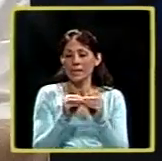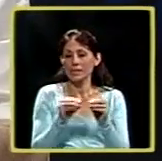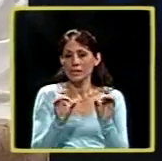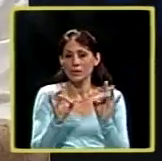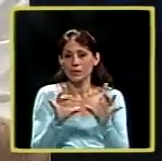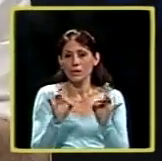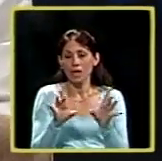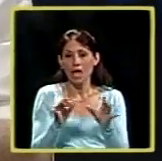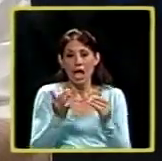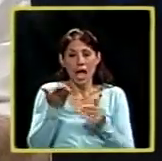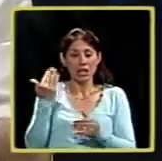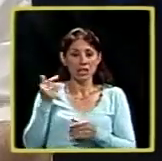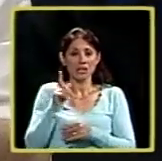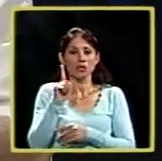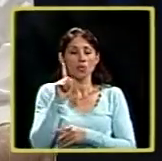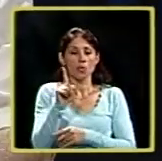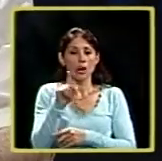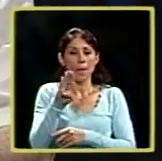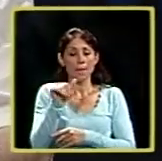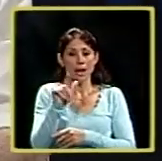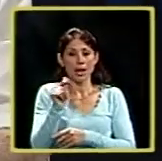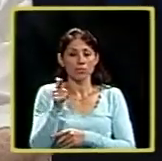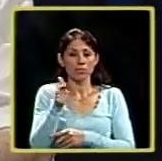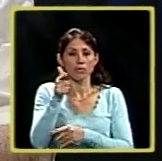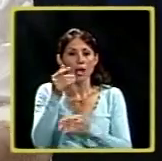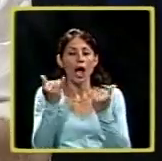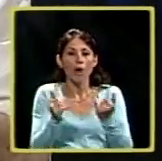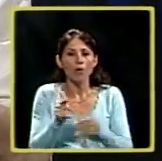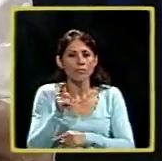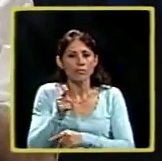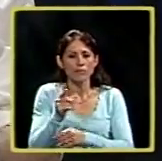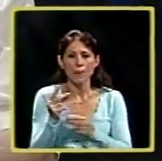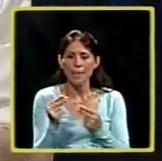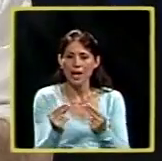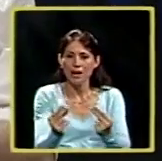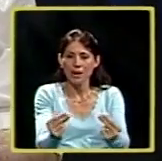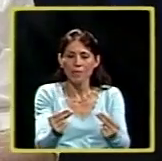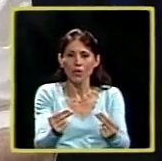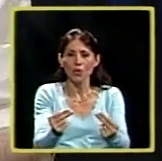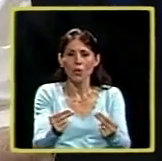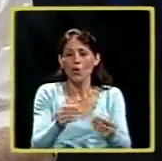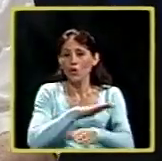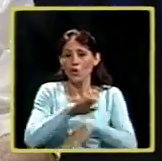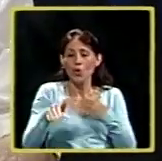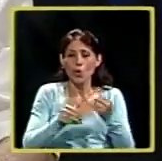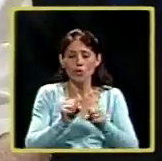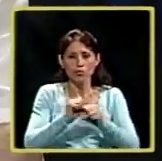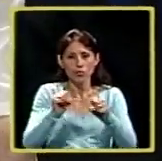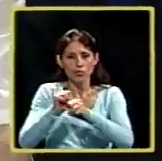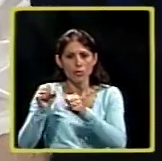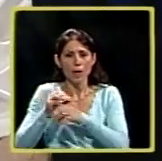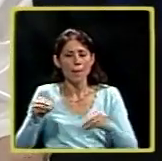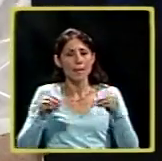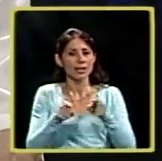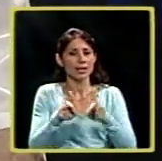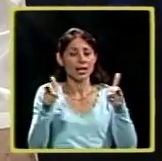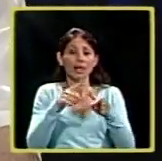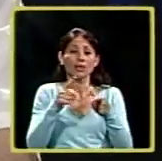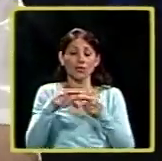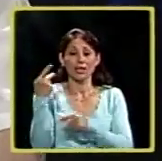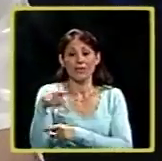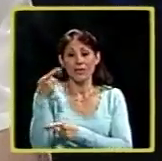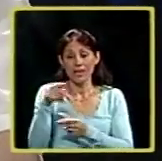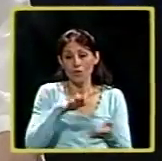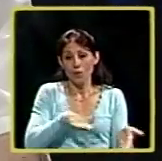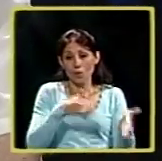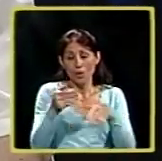de tiempo, tenían calibres mayores, la capacidad de los explosivos era mayor, de modo que el riesgo de morir